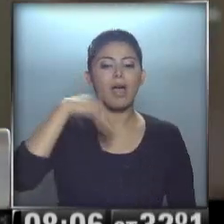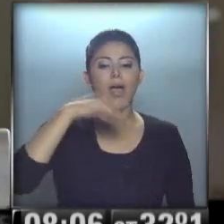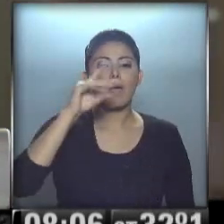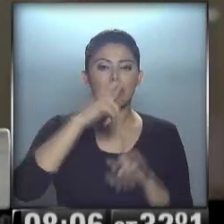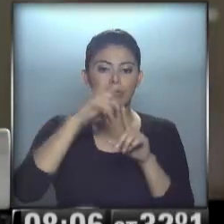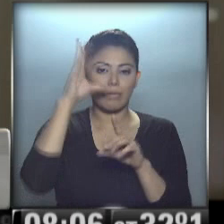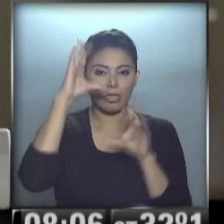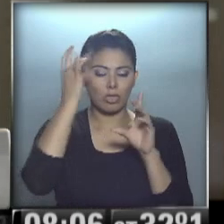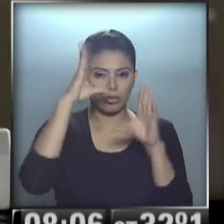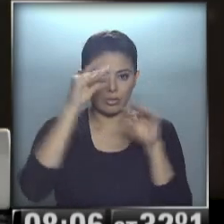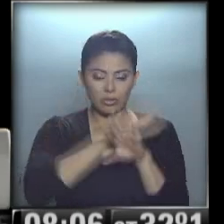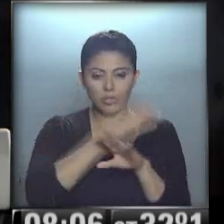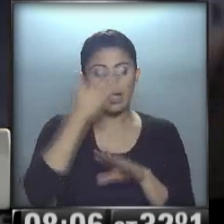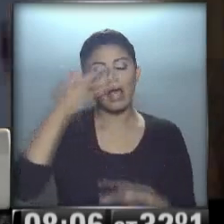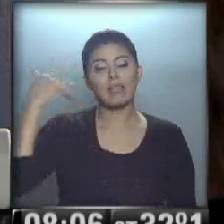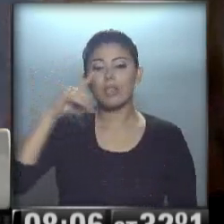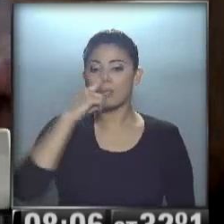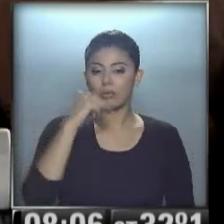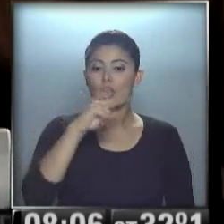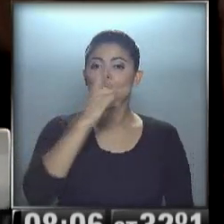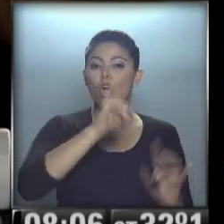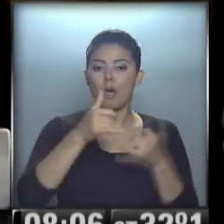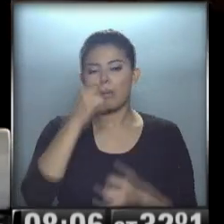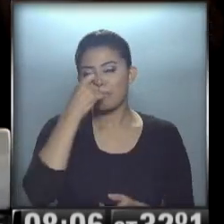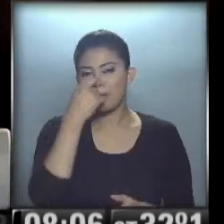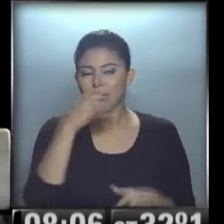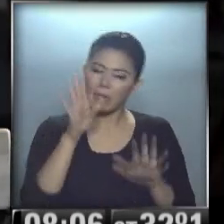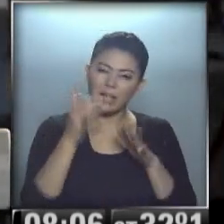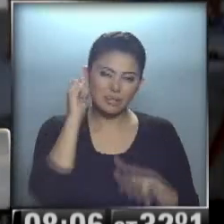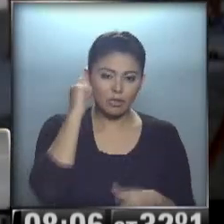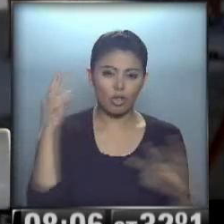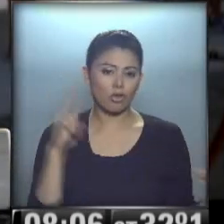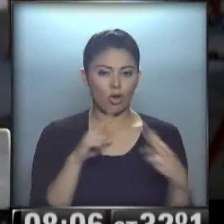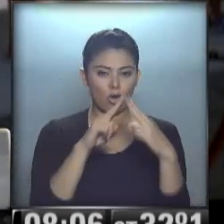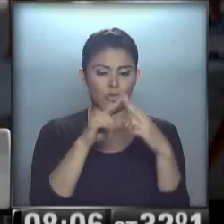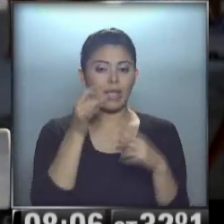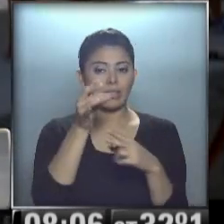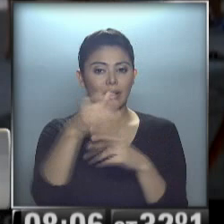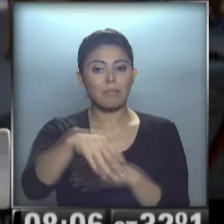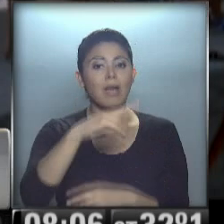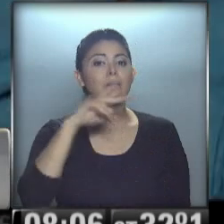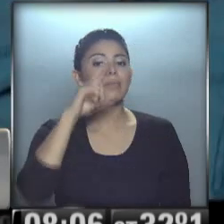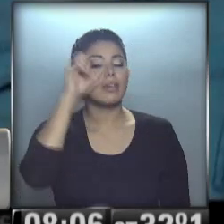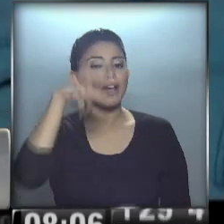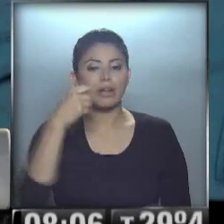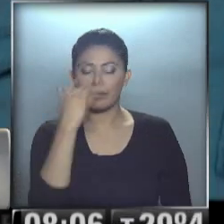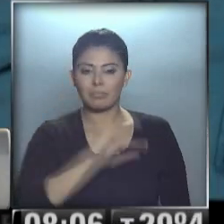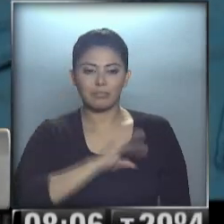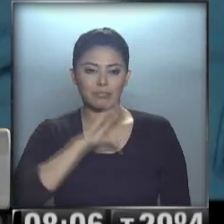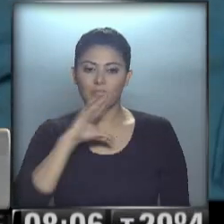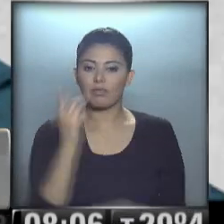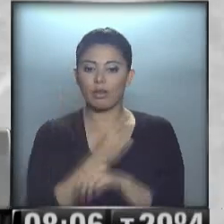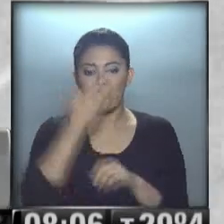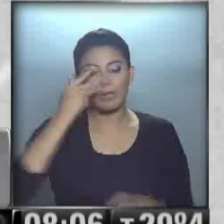Richard Linklater estrenaba una película en la cual dos jóvenes con 20 y pocos años se conocían en un tren rumbo a Viena y vivían un romance de horas.